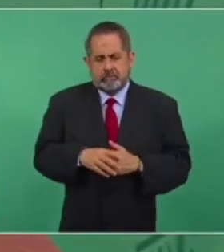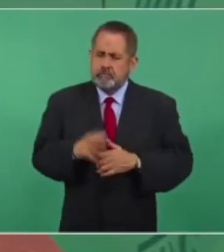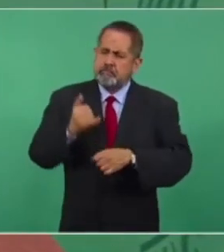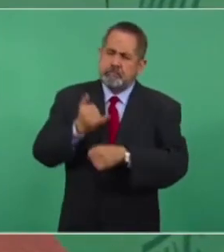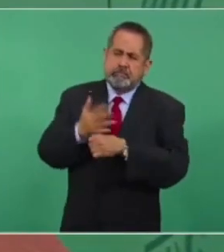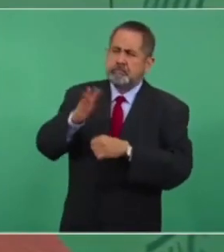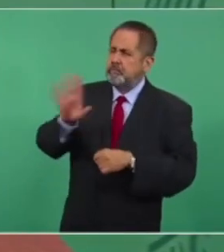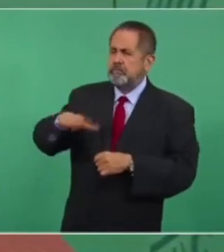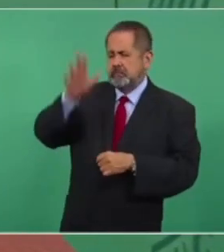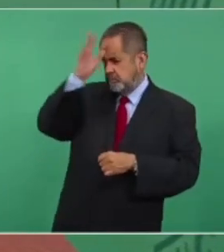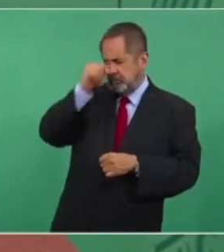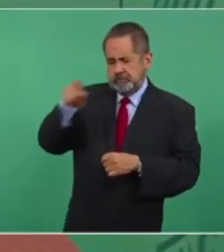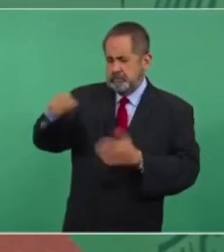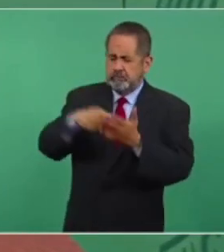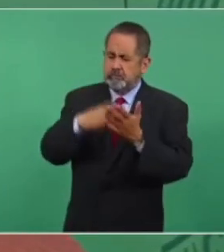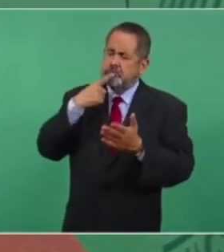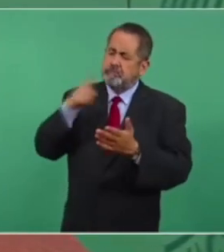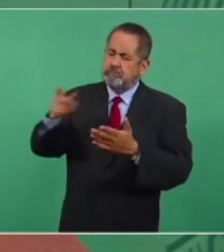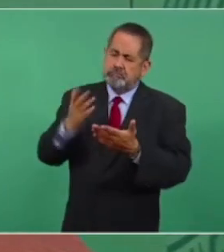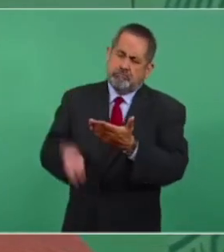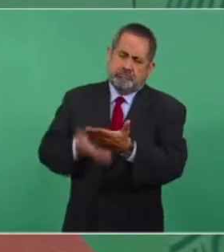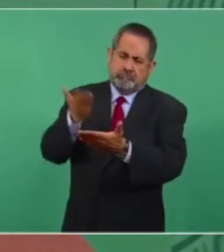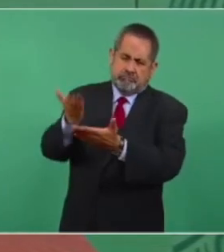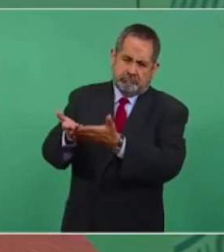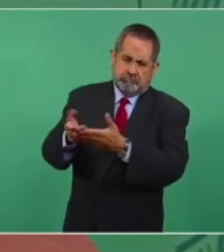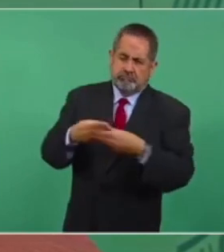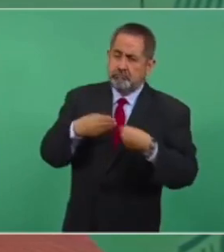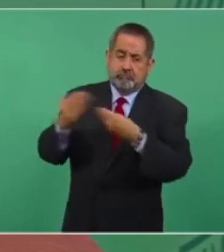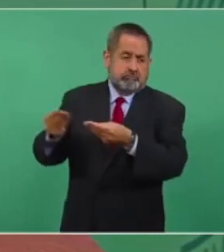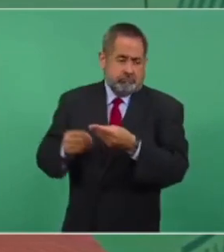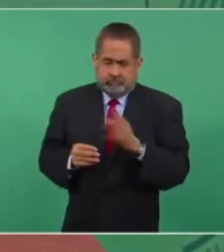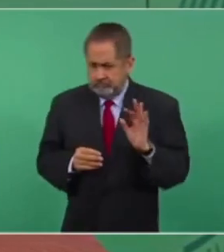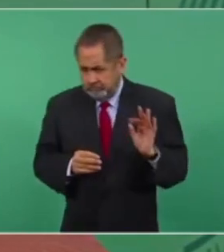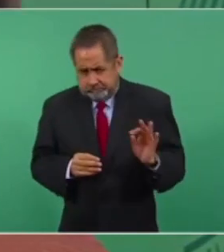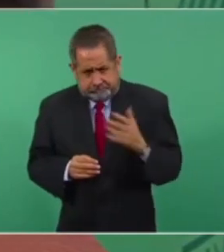inconformarse, y presentó